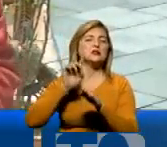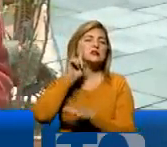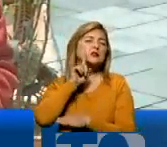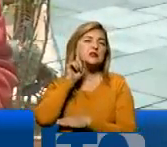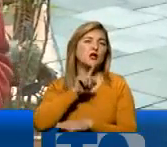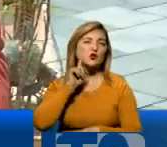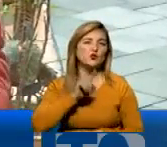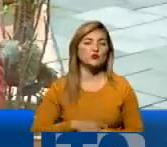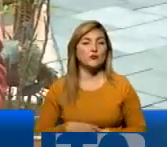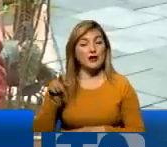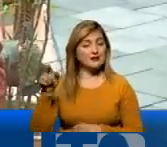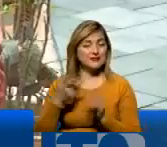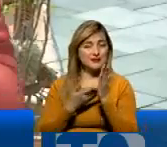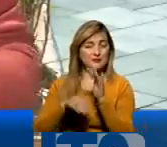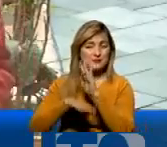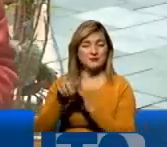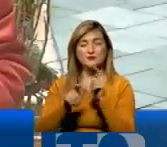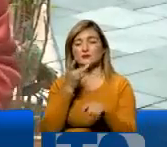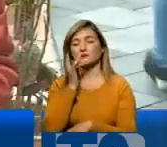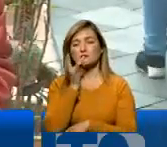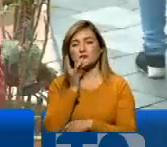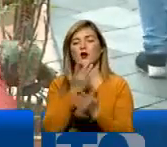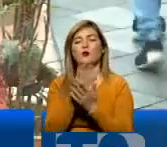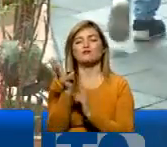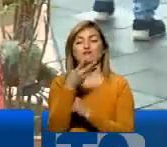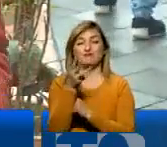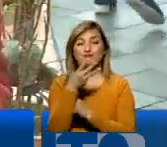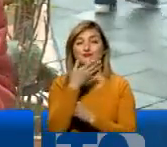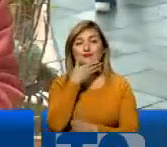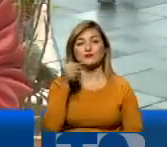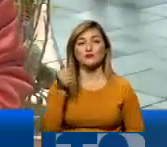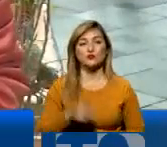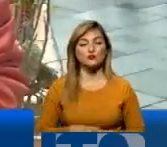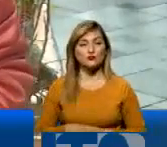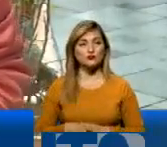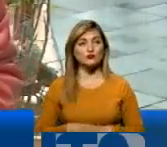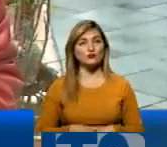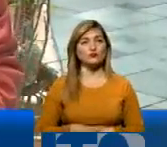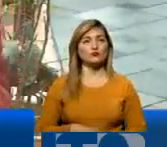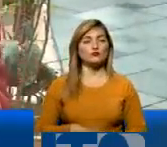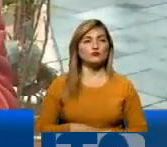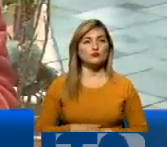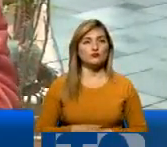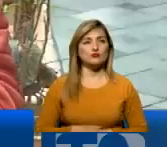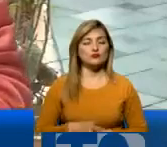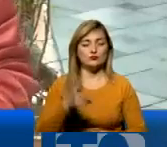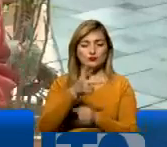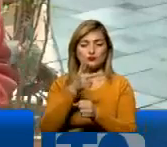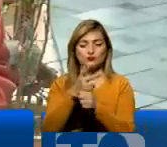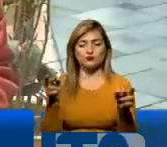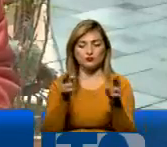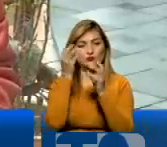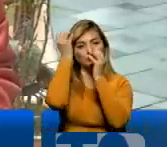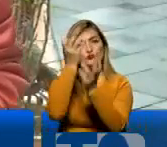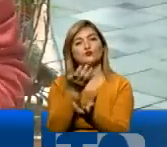de estos sitios es que la mayor parte de gente prefirió hacer sus compras en línea a través de plataformas virtuales. Les preparamos un reportaje